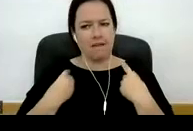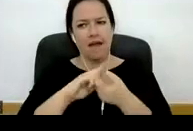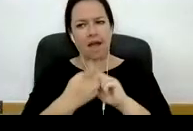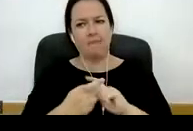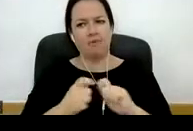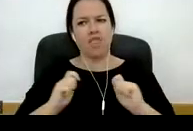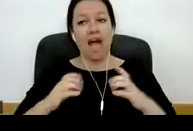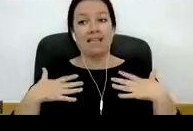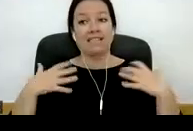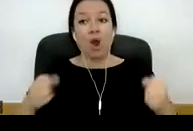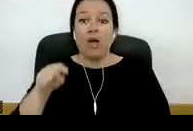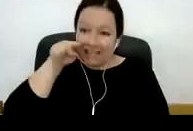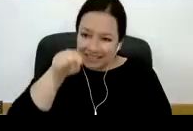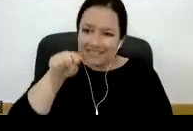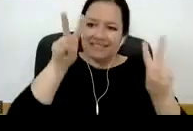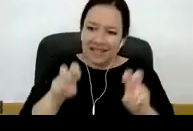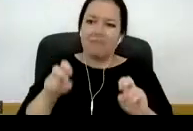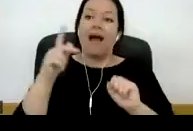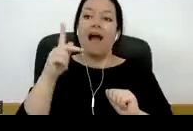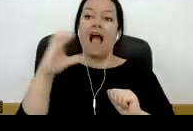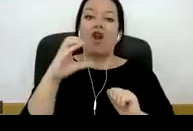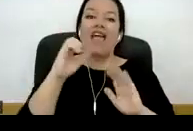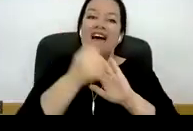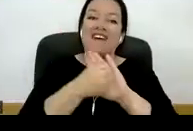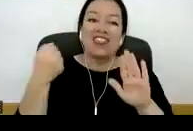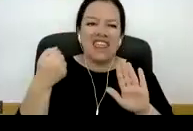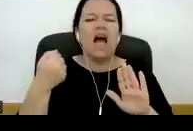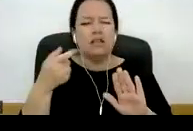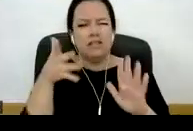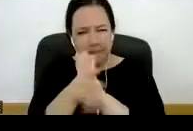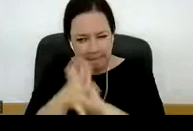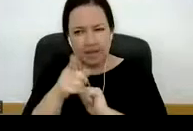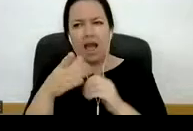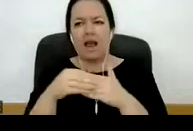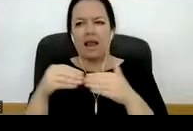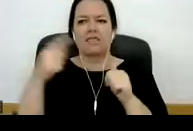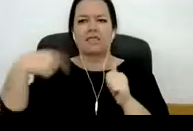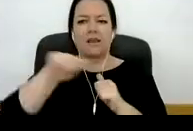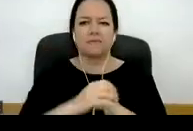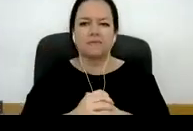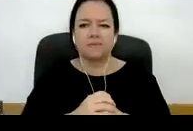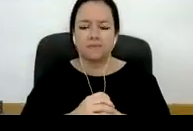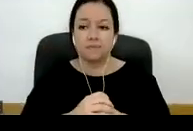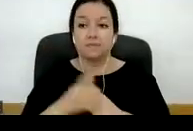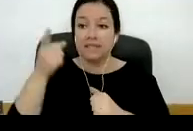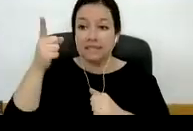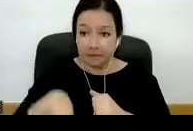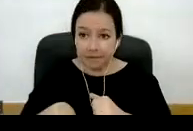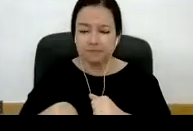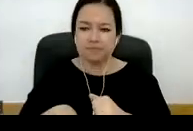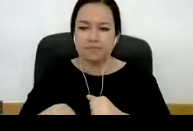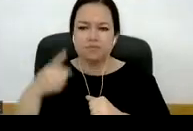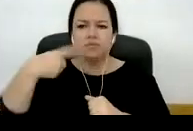salud, en esos casos el concepto de calorías vacías es súper potente. Recomiendo que lo utilicéis. Y también vamos a